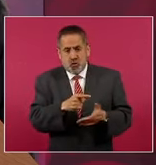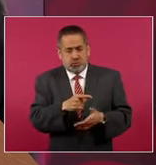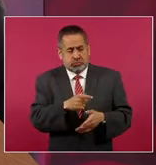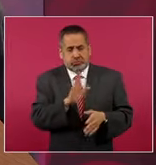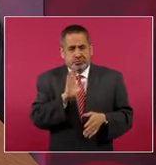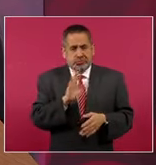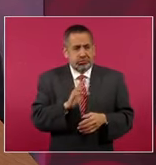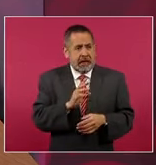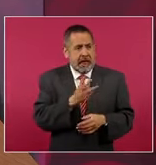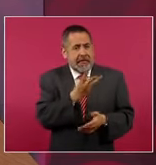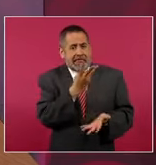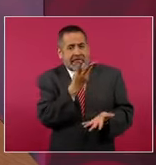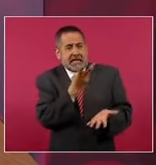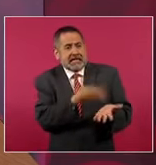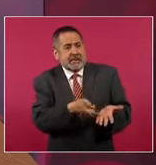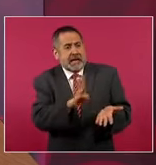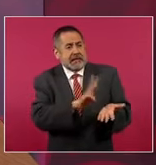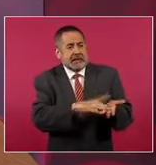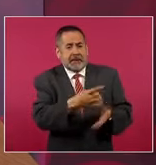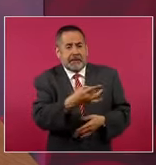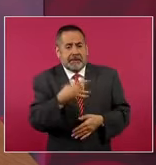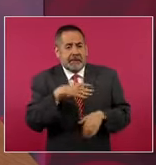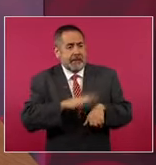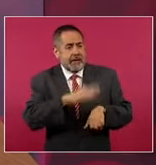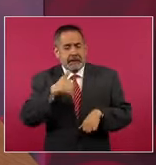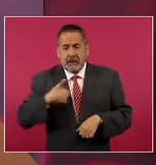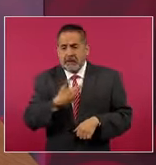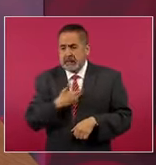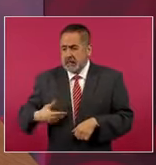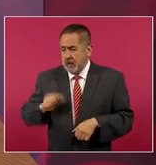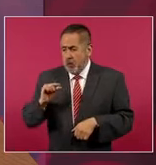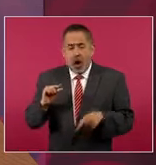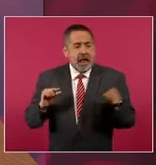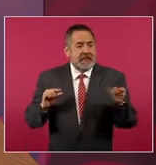pues tres veces más que lo que gana el presidente.